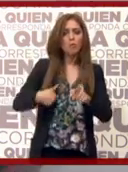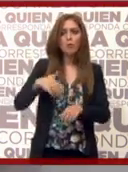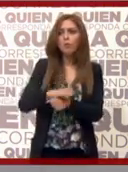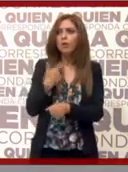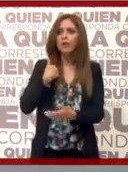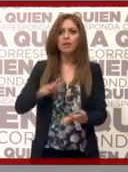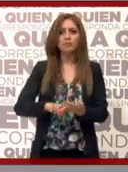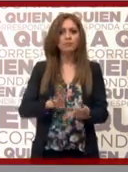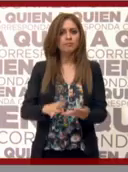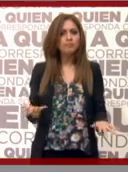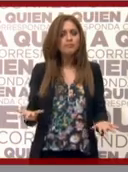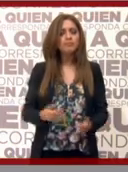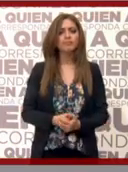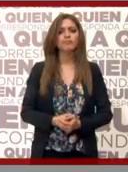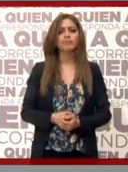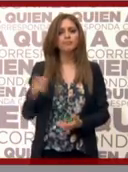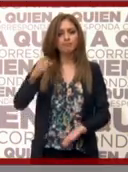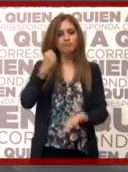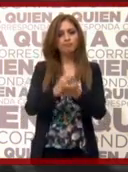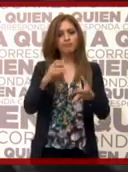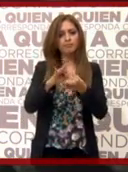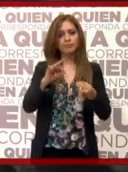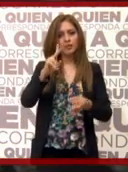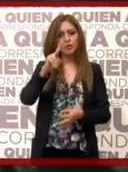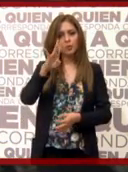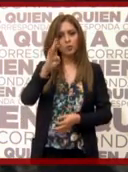este lugar. Para quien corresponda,